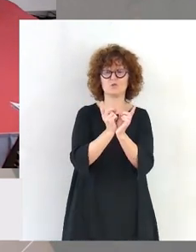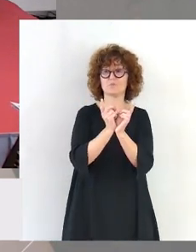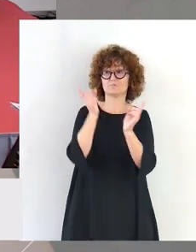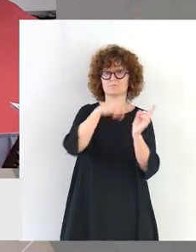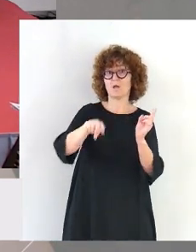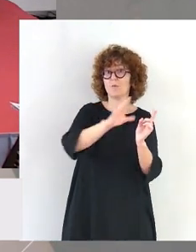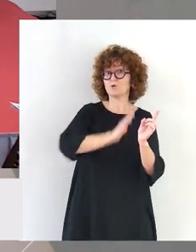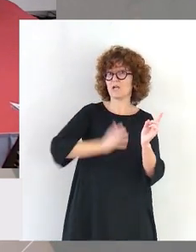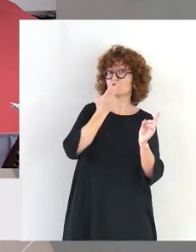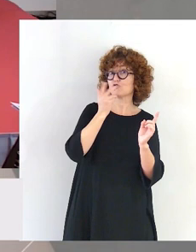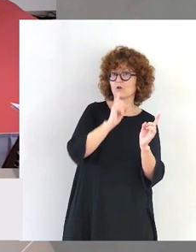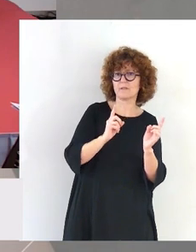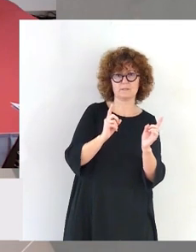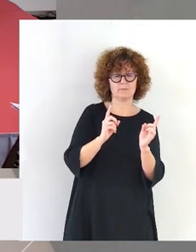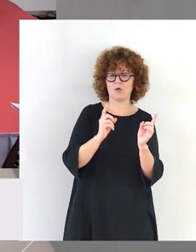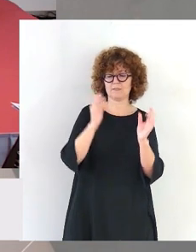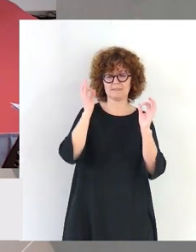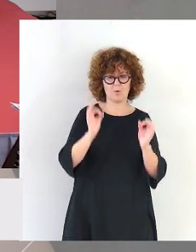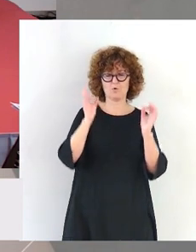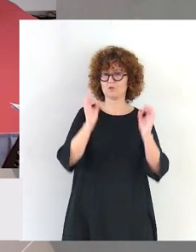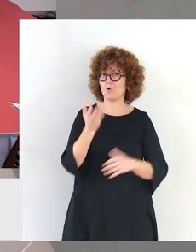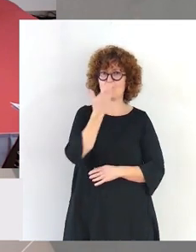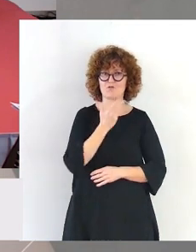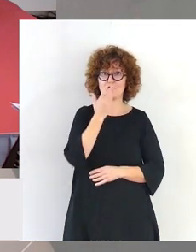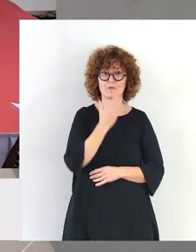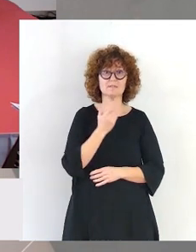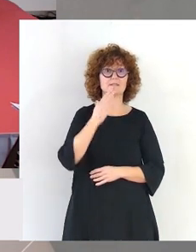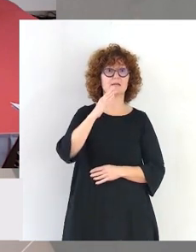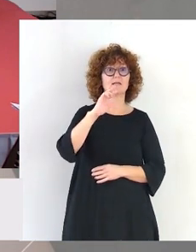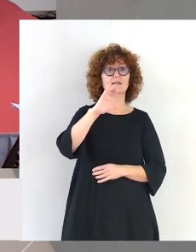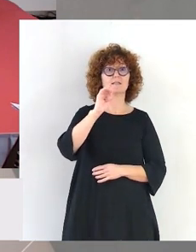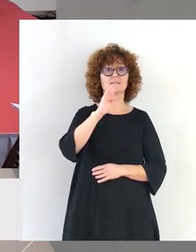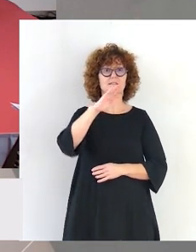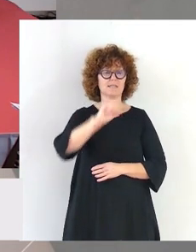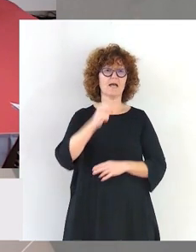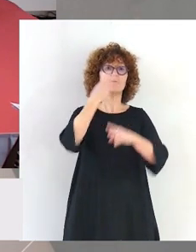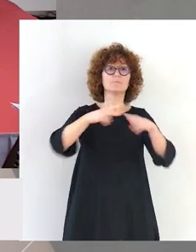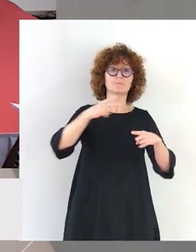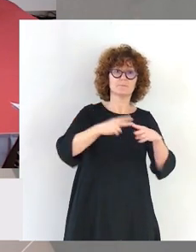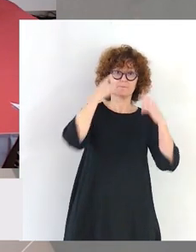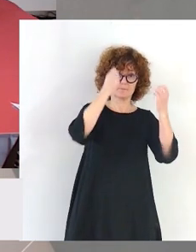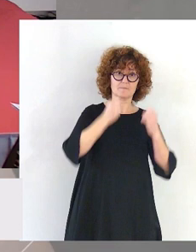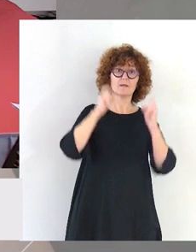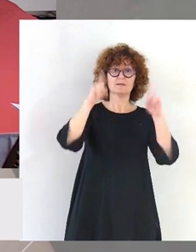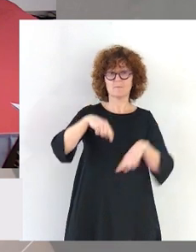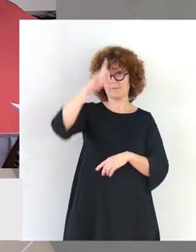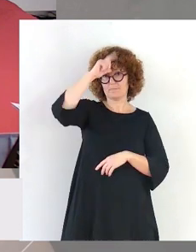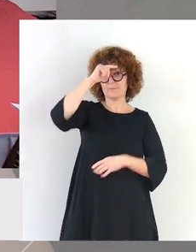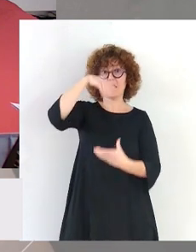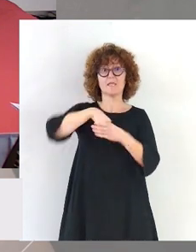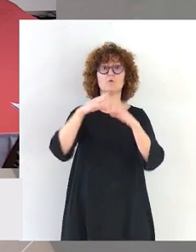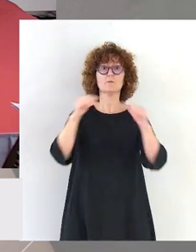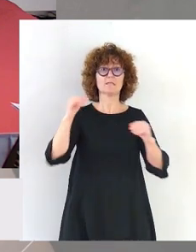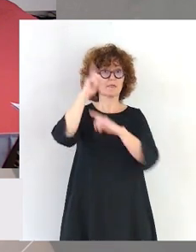que es raro pero para qui noos lo conozca Quiénes son eh Cristina monjes politóloga y doctora por la universidad de Zaragoza